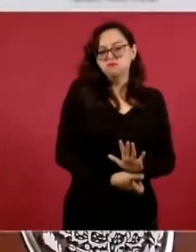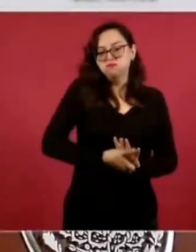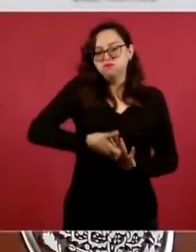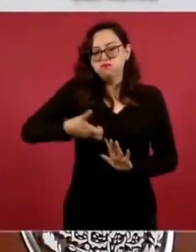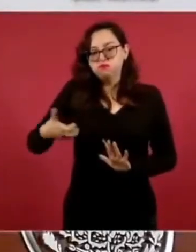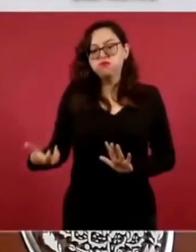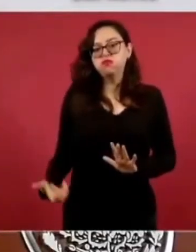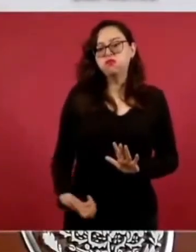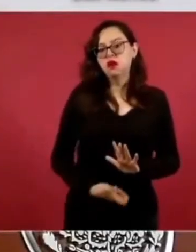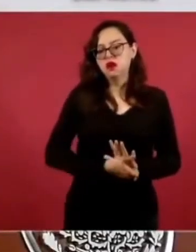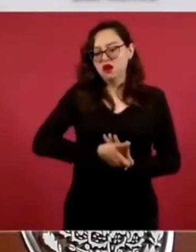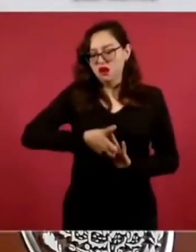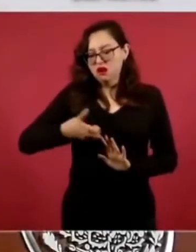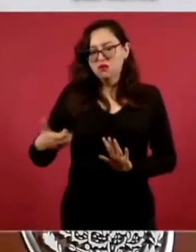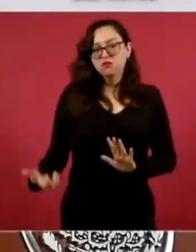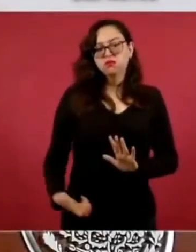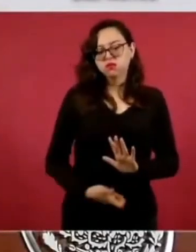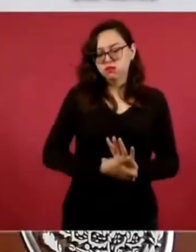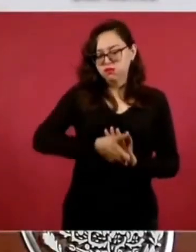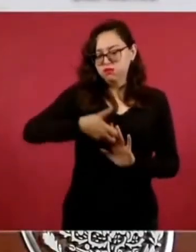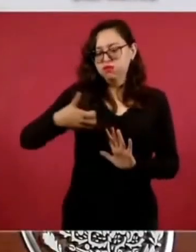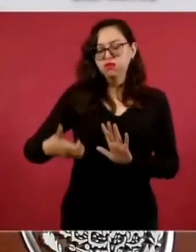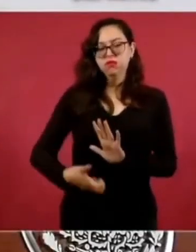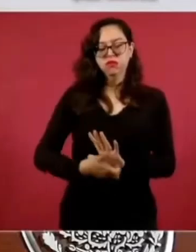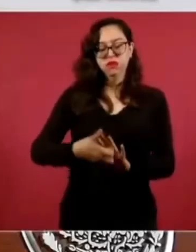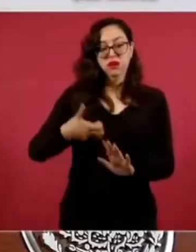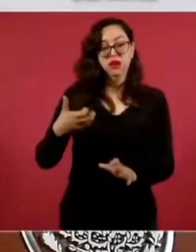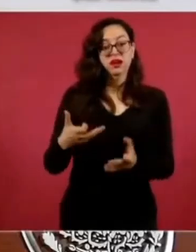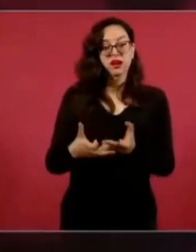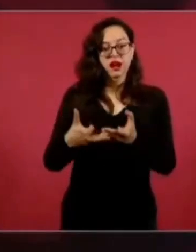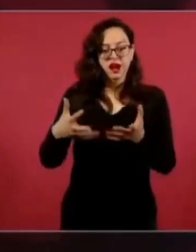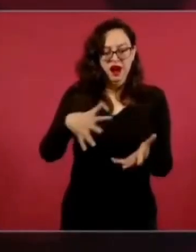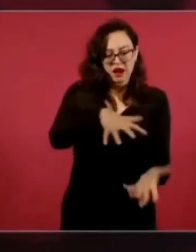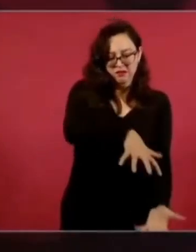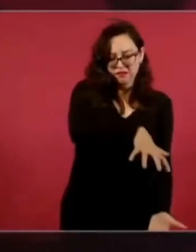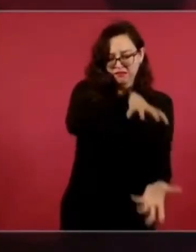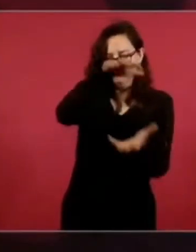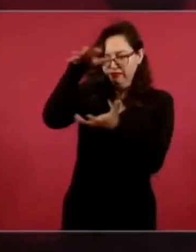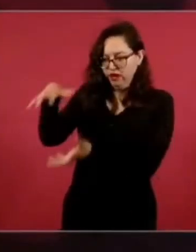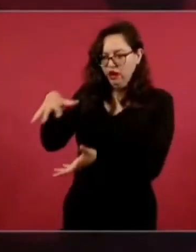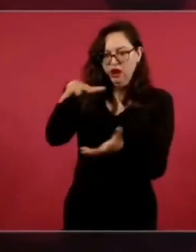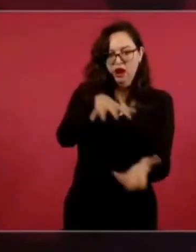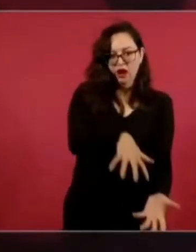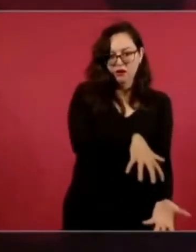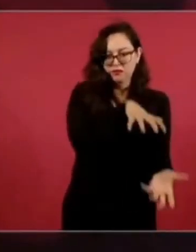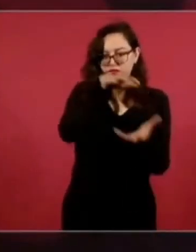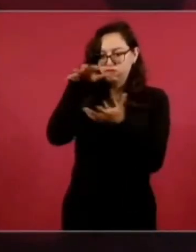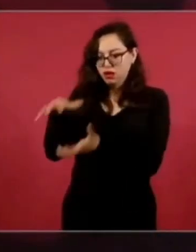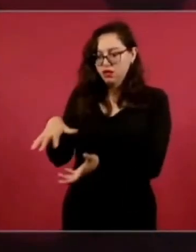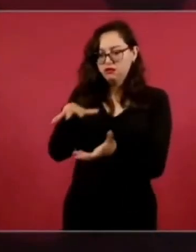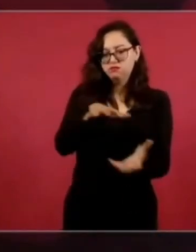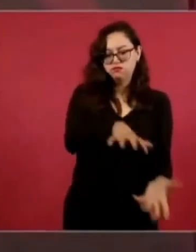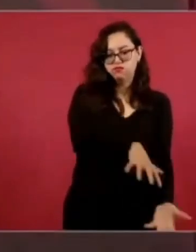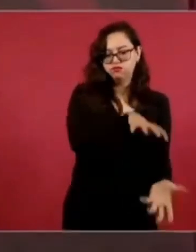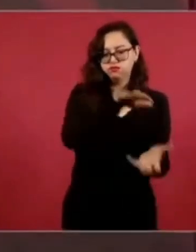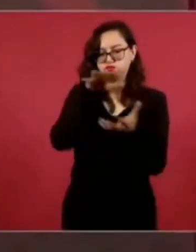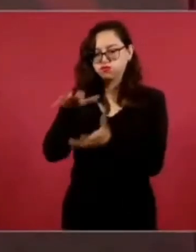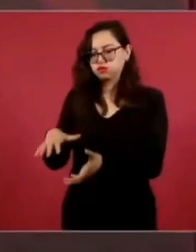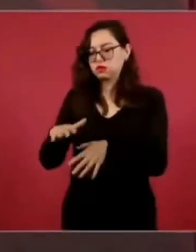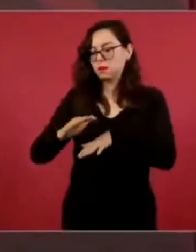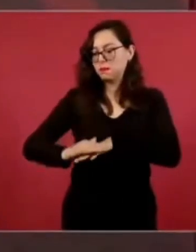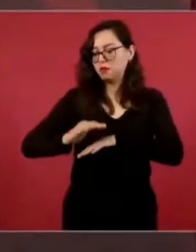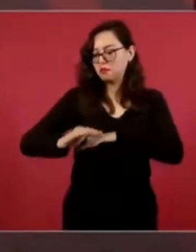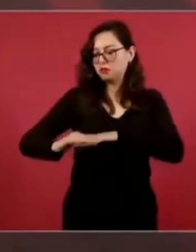pues el lodo, el limo del pantano, lo iba acomodando, hacía el